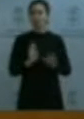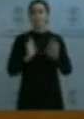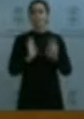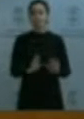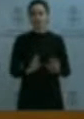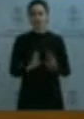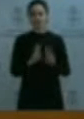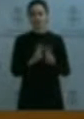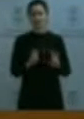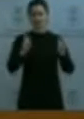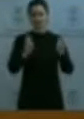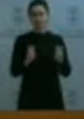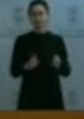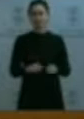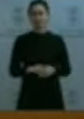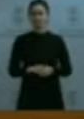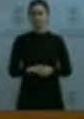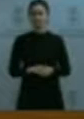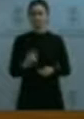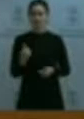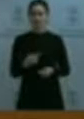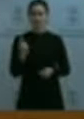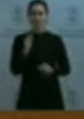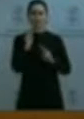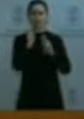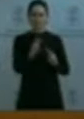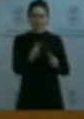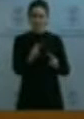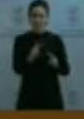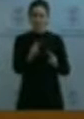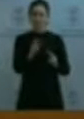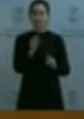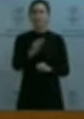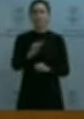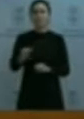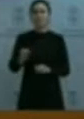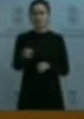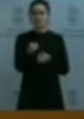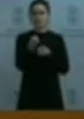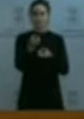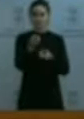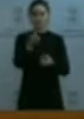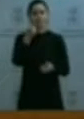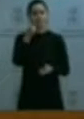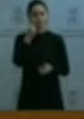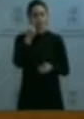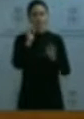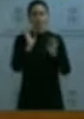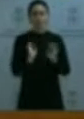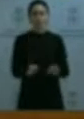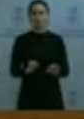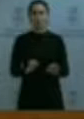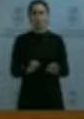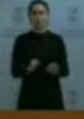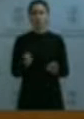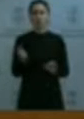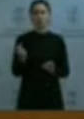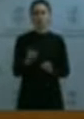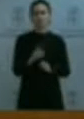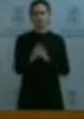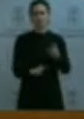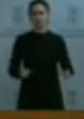mirar y solicitamos información acerca de cuáles eran precisamente la cantidad de afectados, cuántos afectados había, en realidad